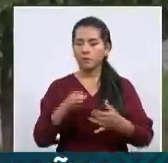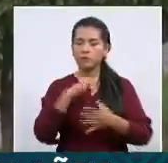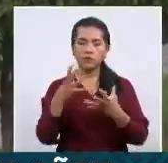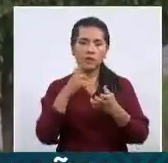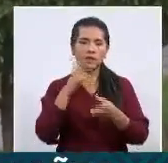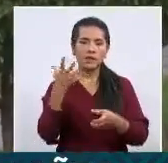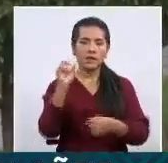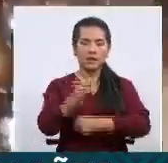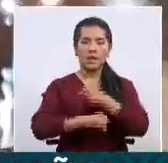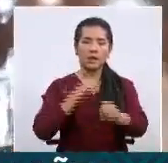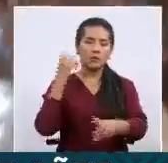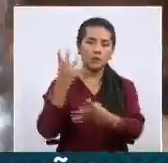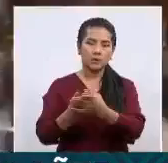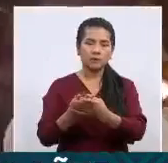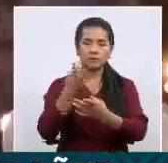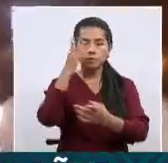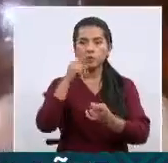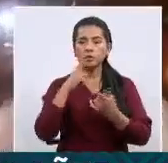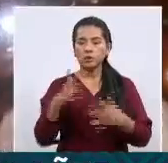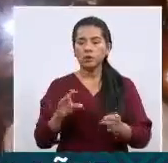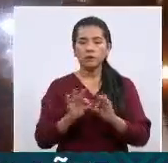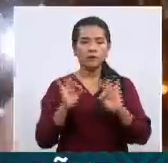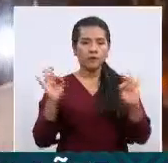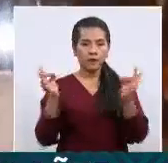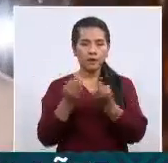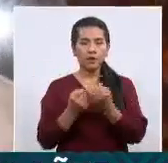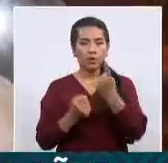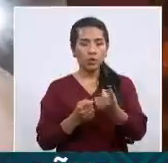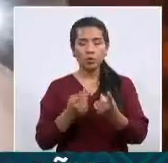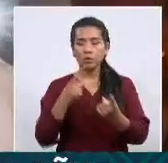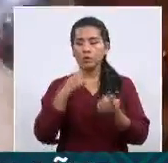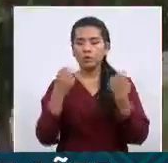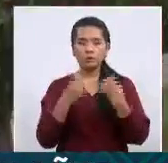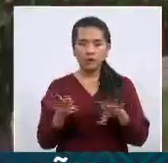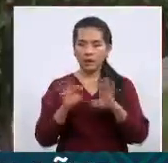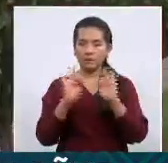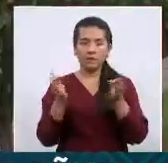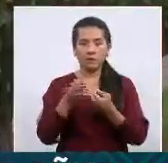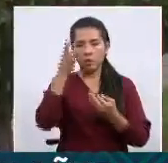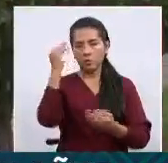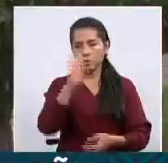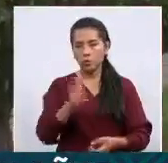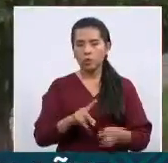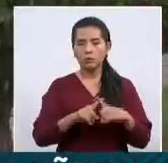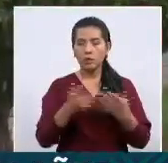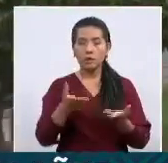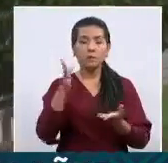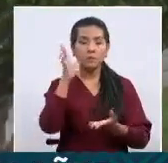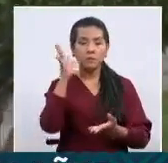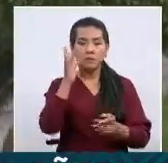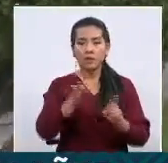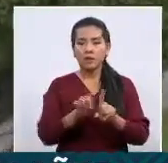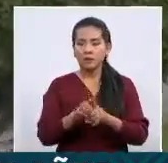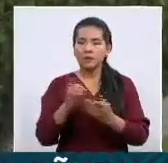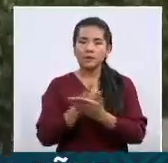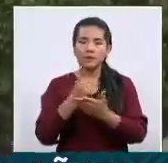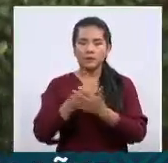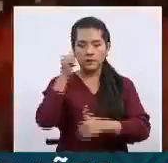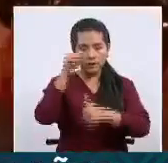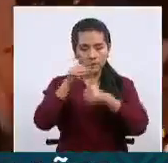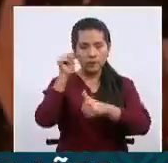30 años. Una familia no olvida nunca perder a un familiar. Un padre, una madre nunca va a dejar de llorar a un